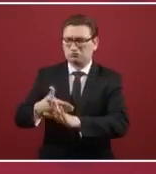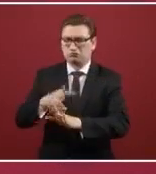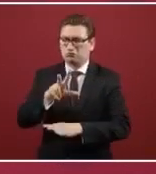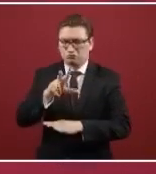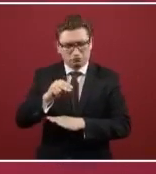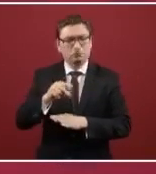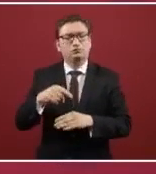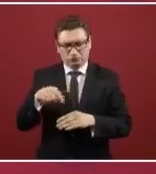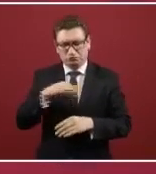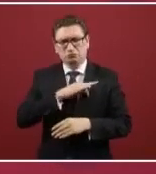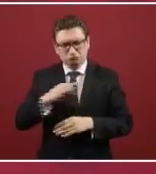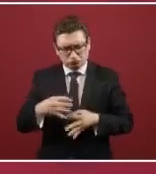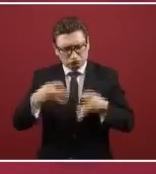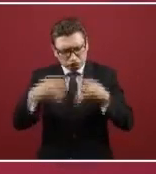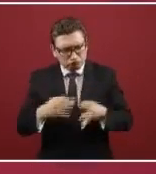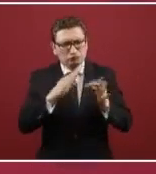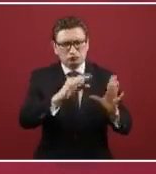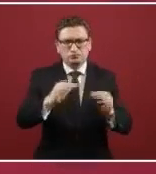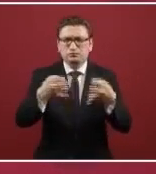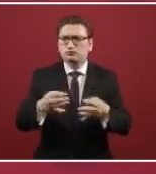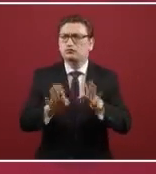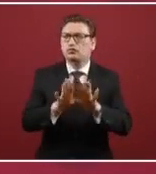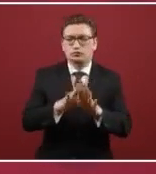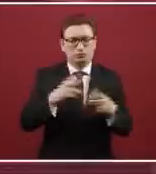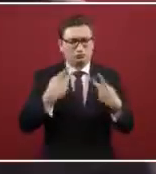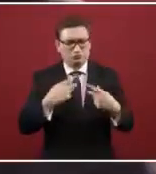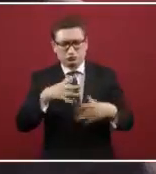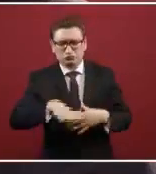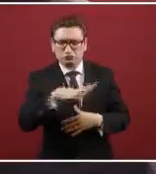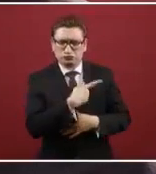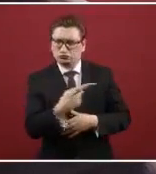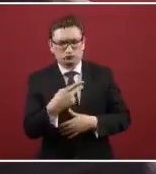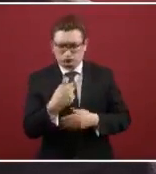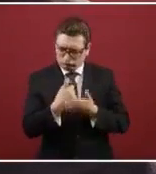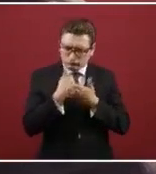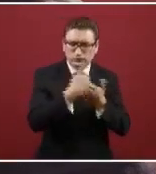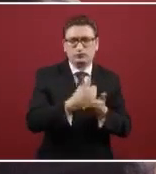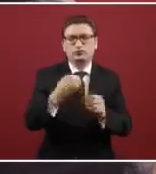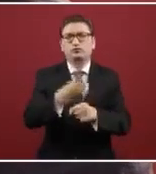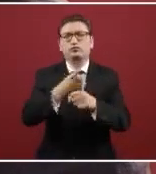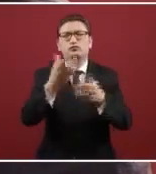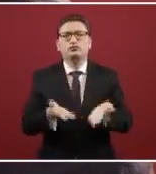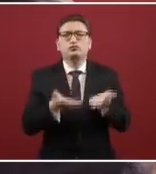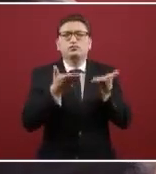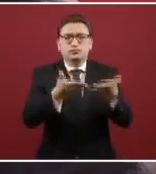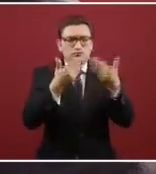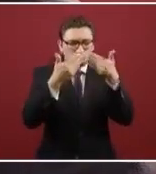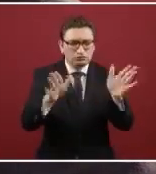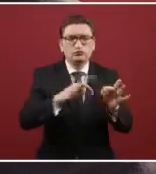calidad de la enseñanza, combatiendo la pobreza y creando oportunidades para que todos puedan estudiar.